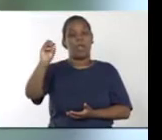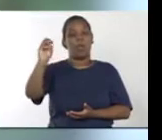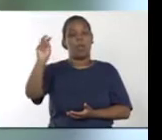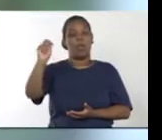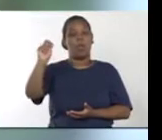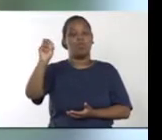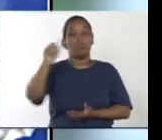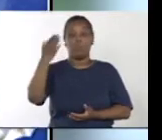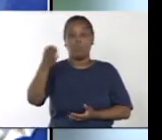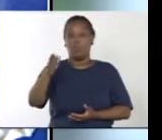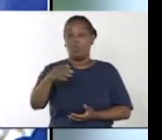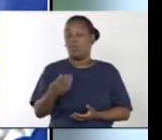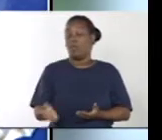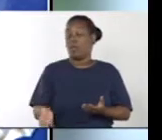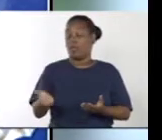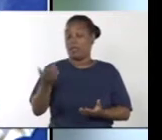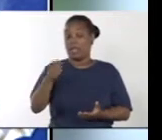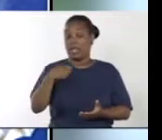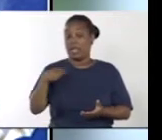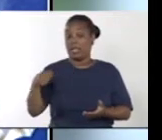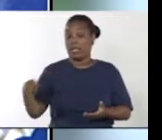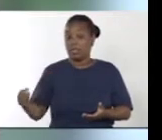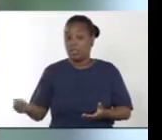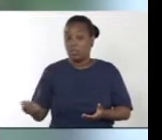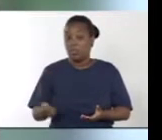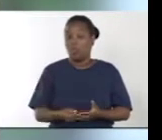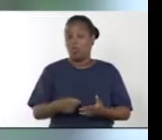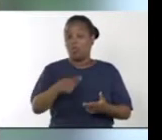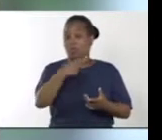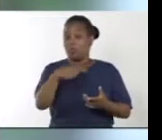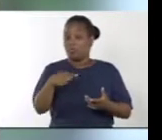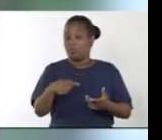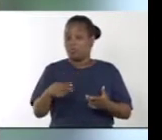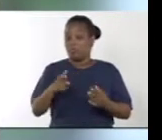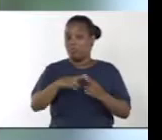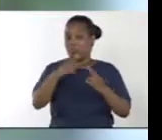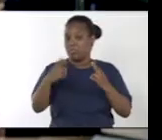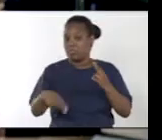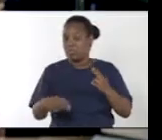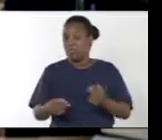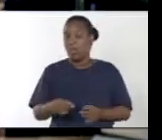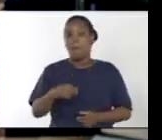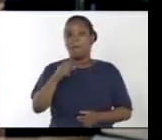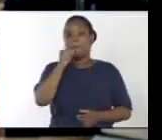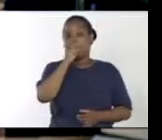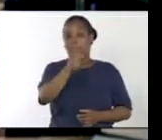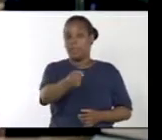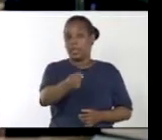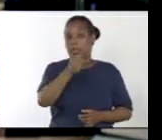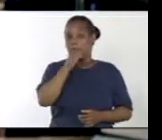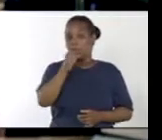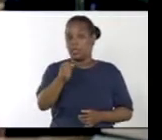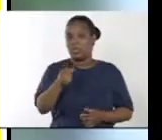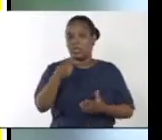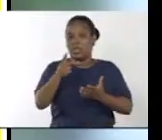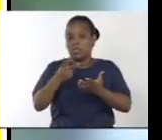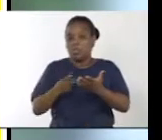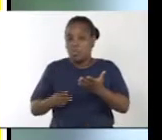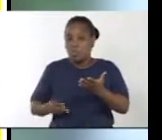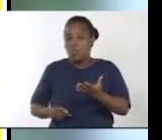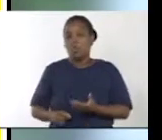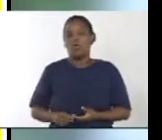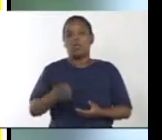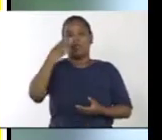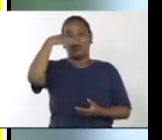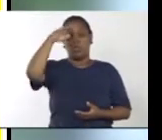Fue una destacada escritora, dramaturga, poeta y periodista cubana que dedicó gran parte de su vida a